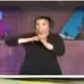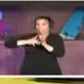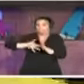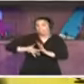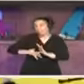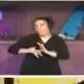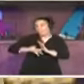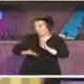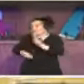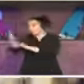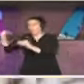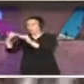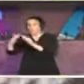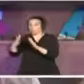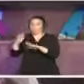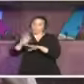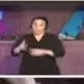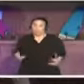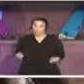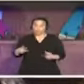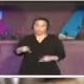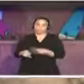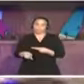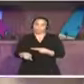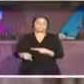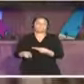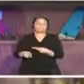a casa hay que no gasten